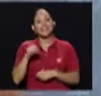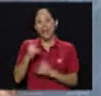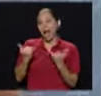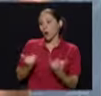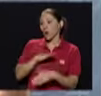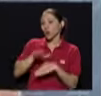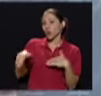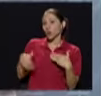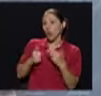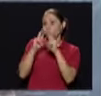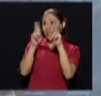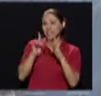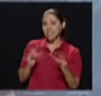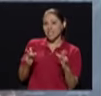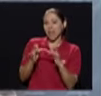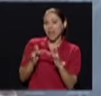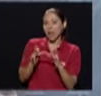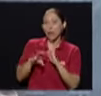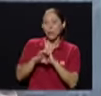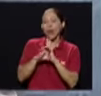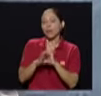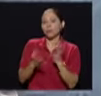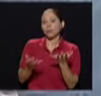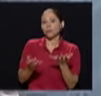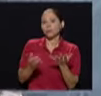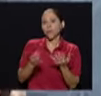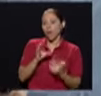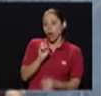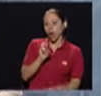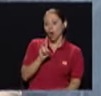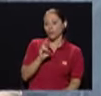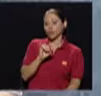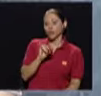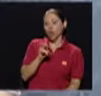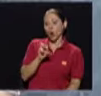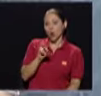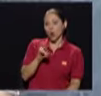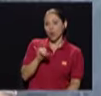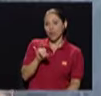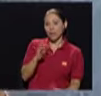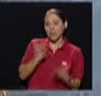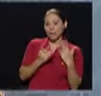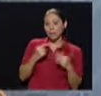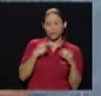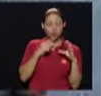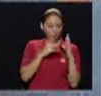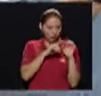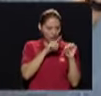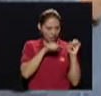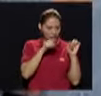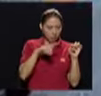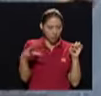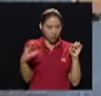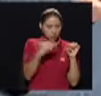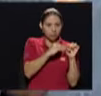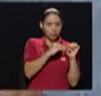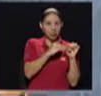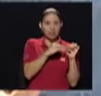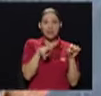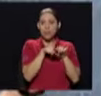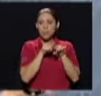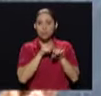señales son todas digitales. Al mismo tiempo que me puede estar entrando a mí al Opsicori una señal sísmica. Hay una estación en el campo. Esa misma señal está entrando a la